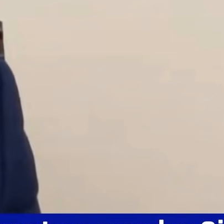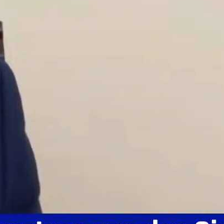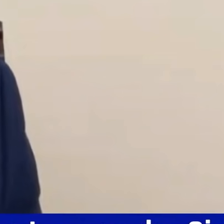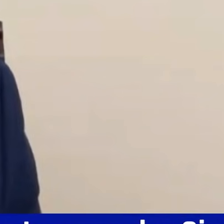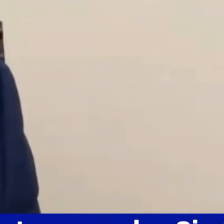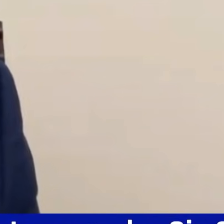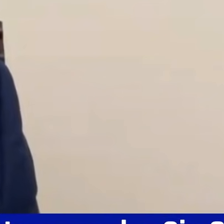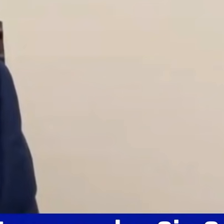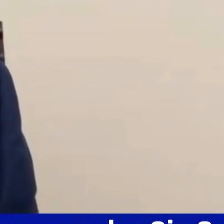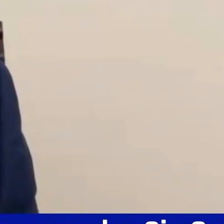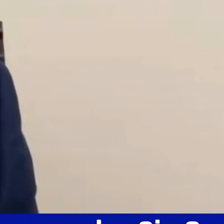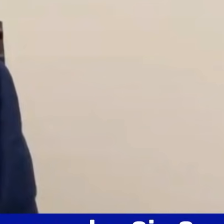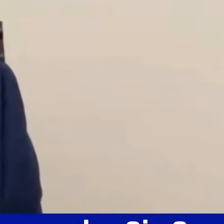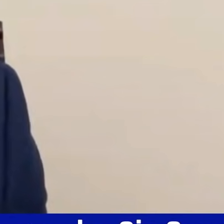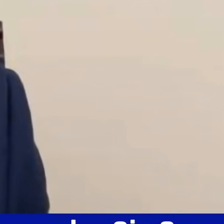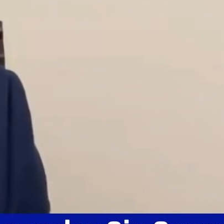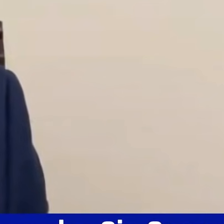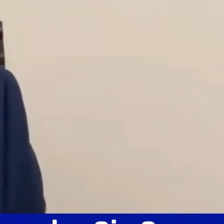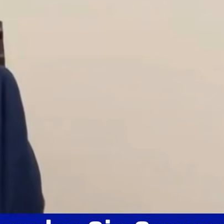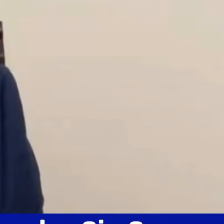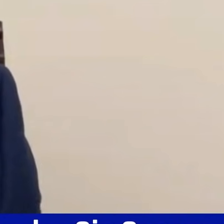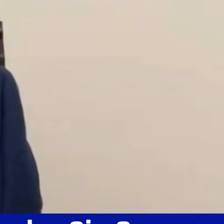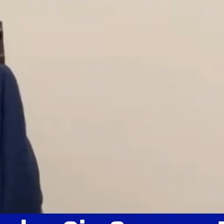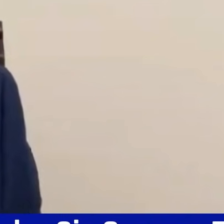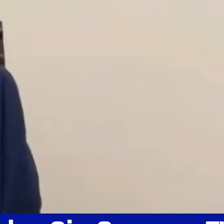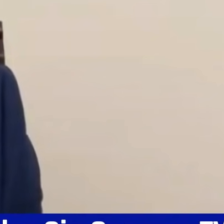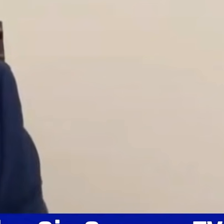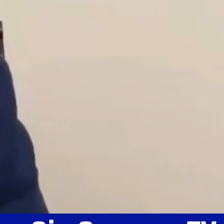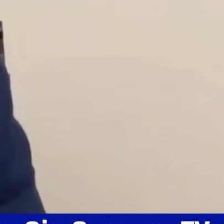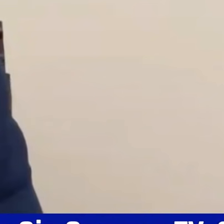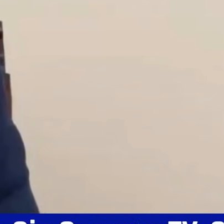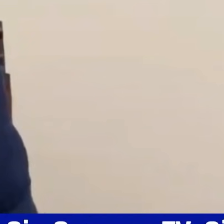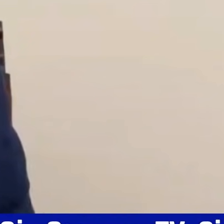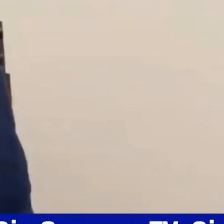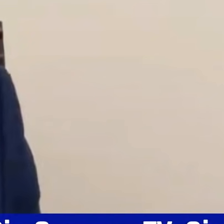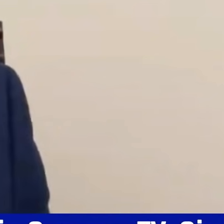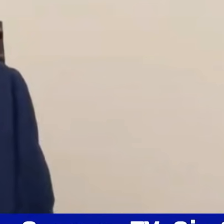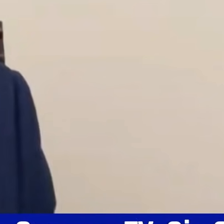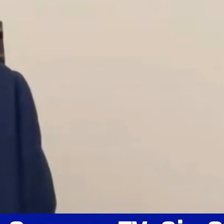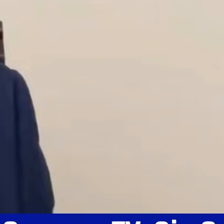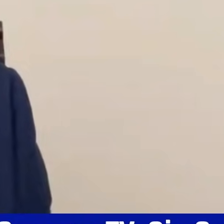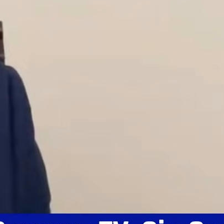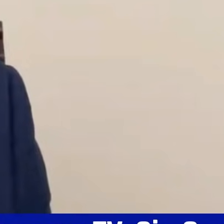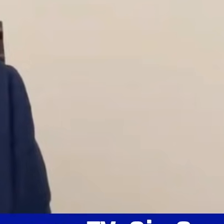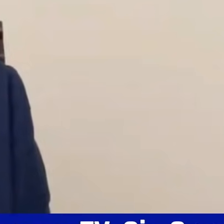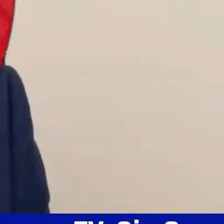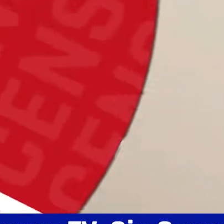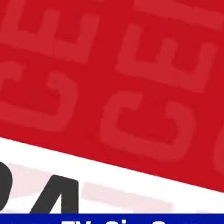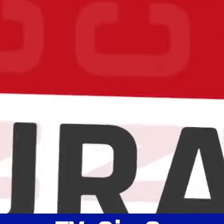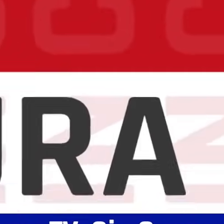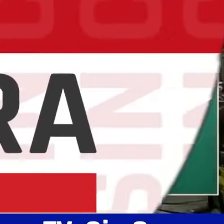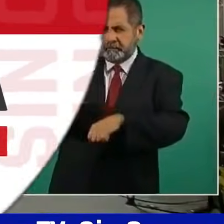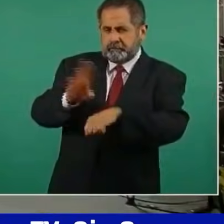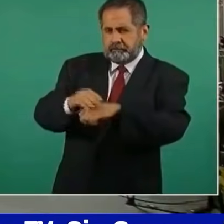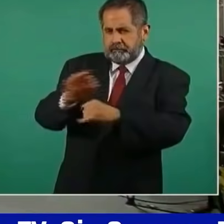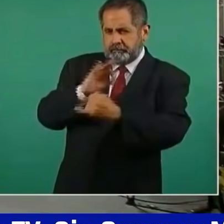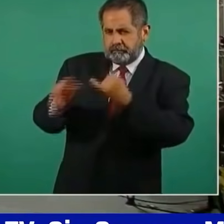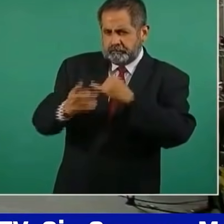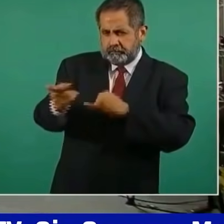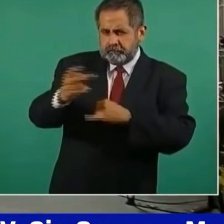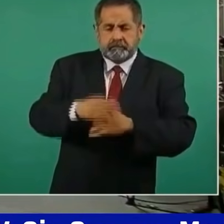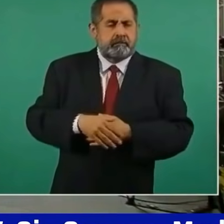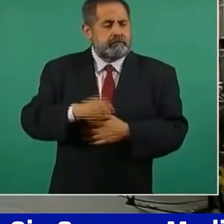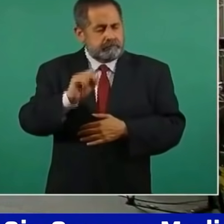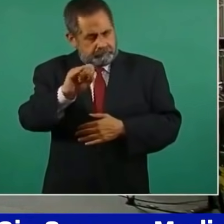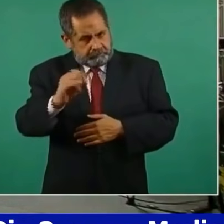situación, porque los señalamientos fueron durísimos en la mañanera. Adelante, Ceci. Muchas